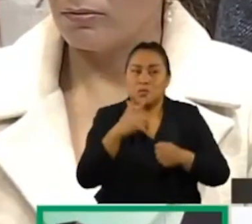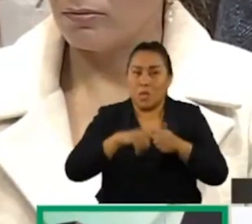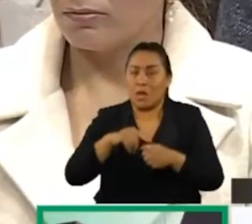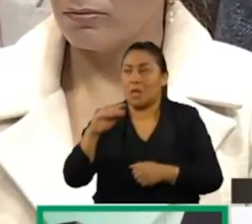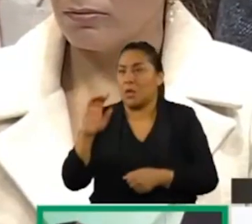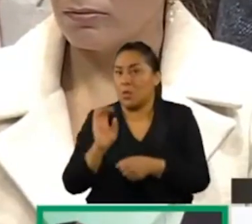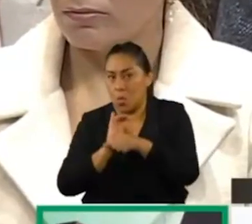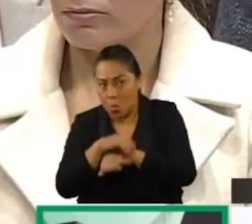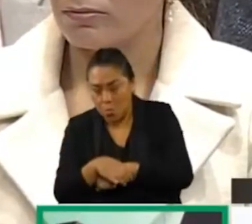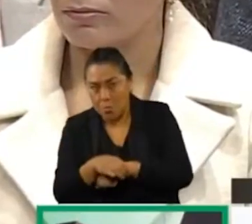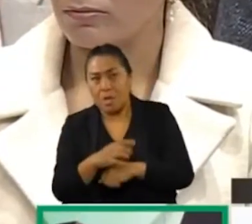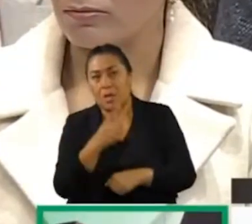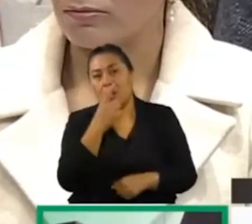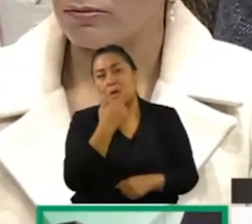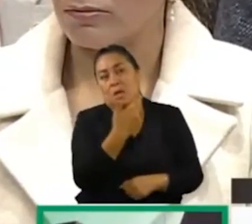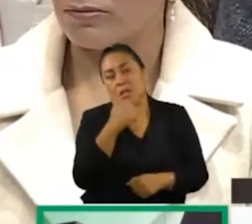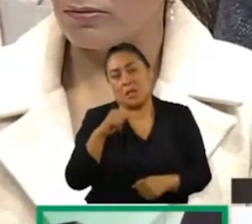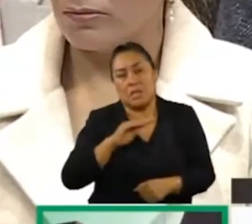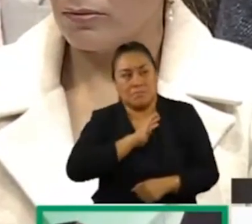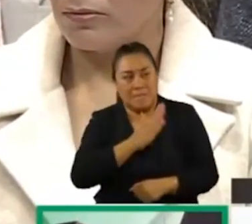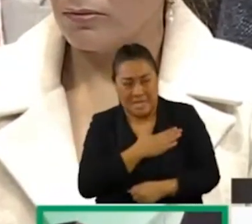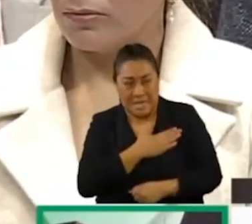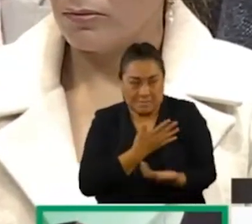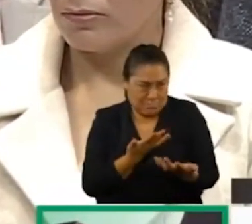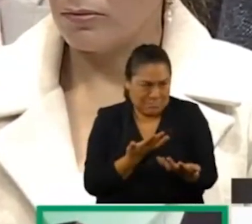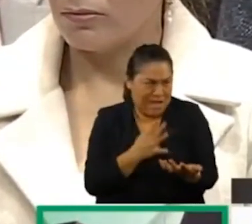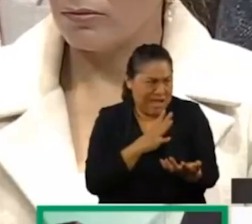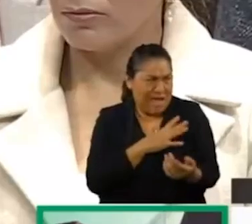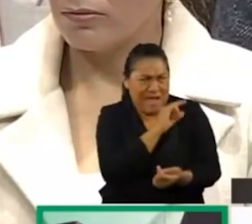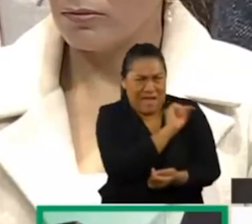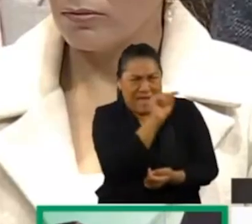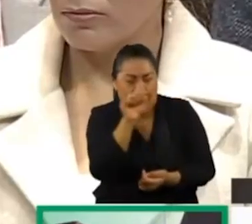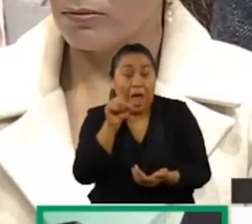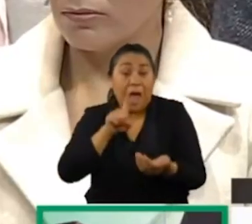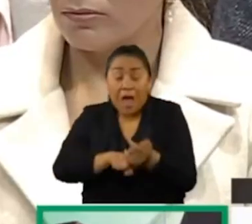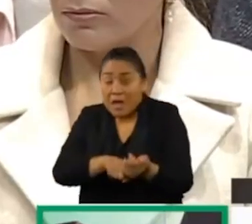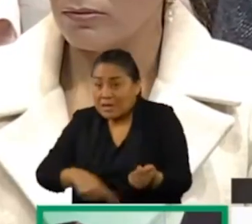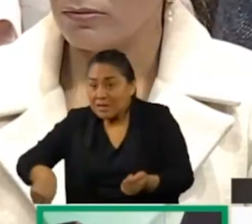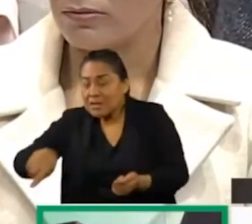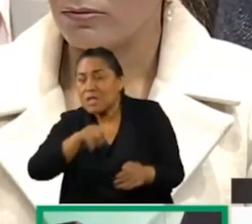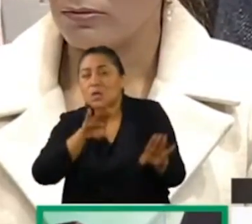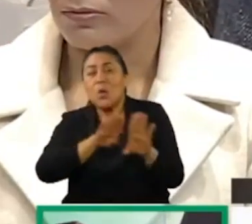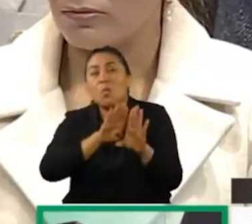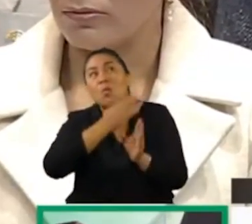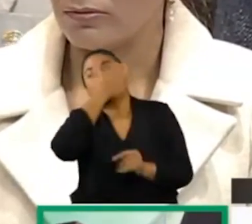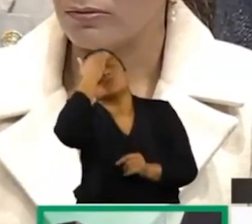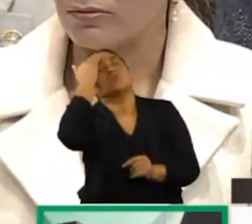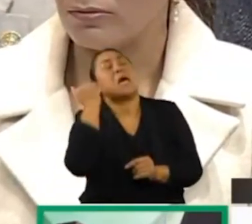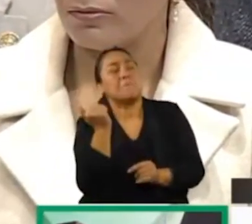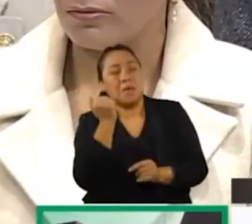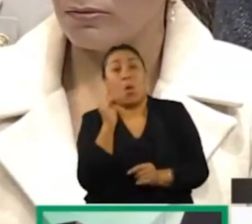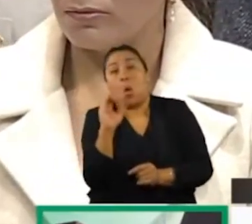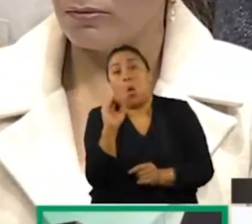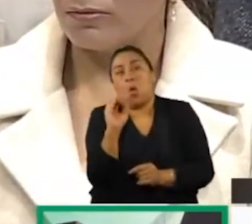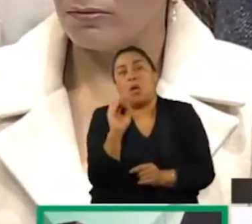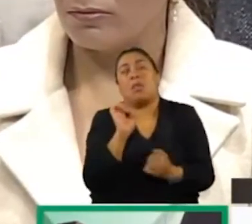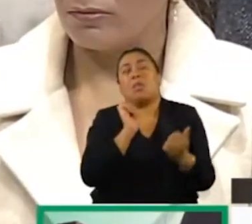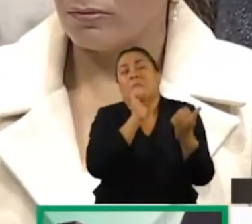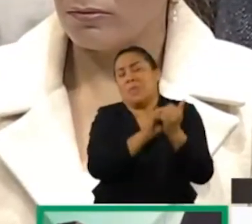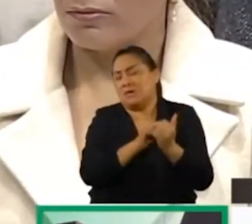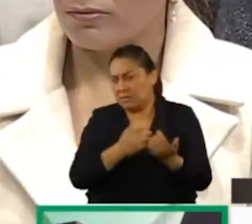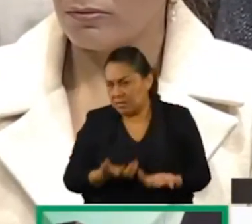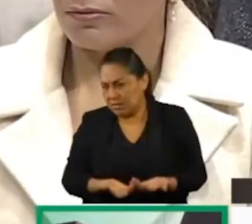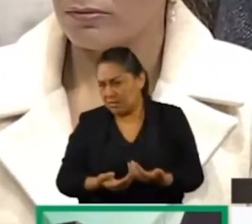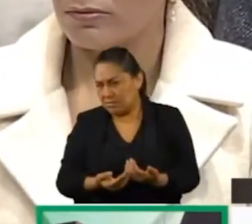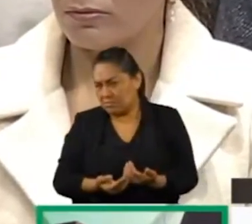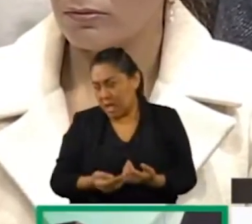Colombia. Entonces, solo desde la ignorancia o de la mala fe se puede descalificar un modelo que tenga